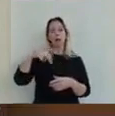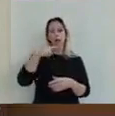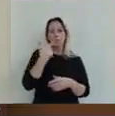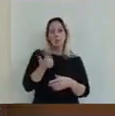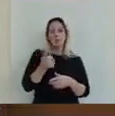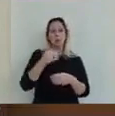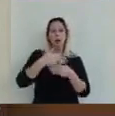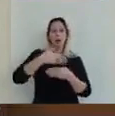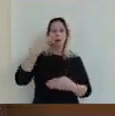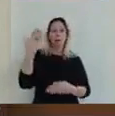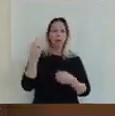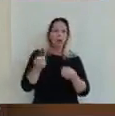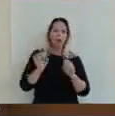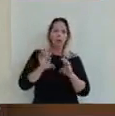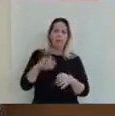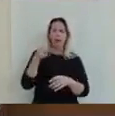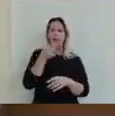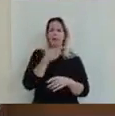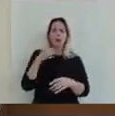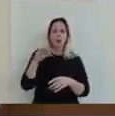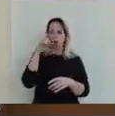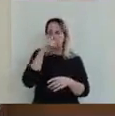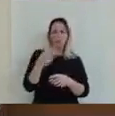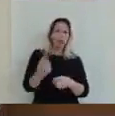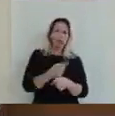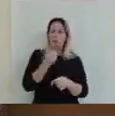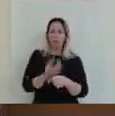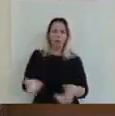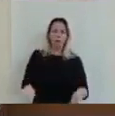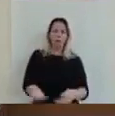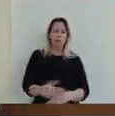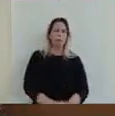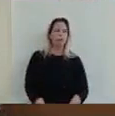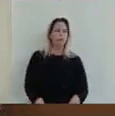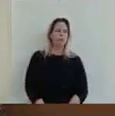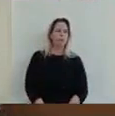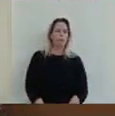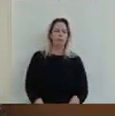cantidad de atención, como lo dijo ella, la concejala Ascúa,